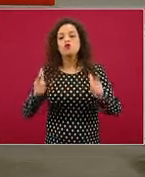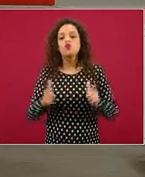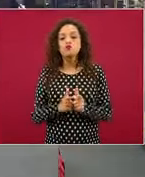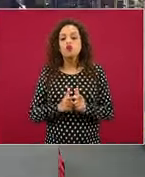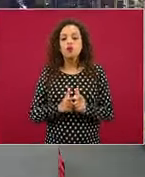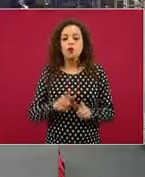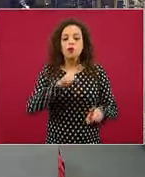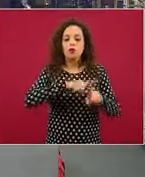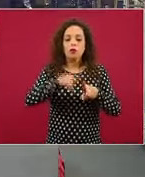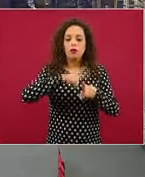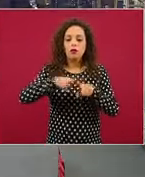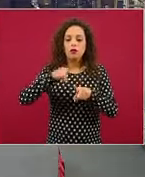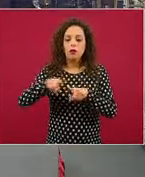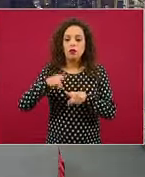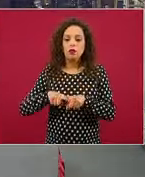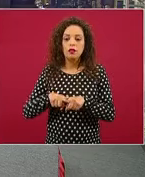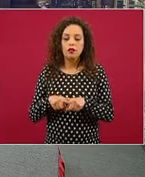de varios